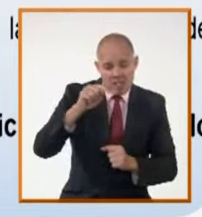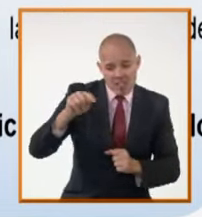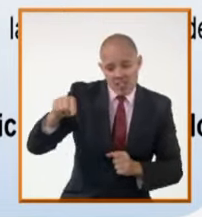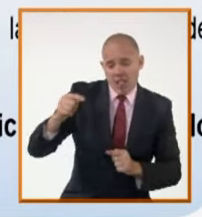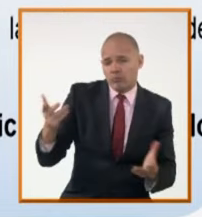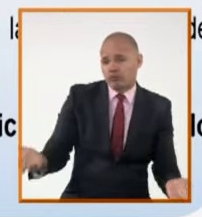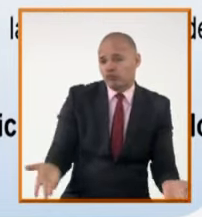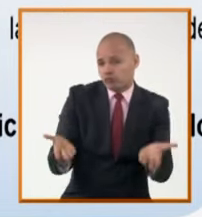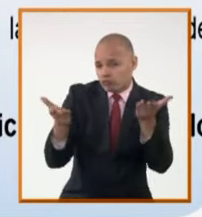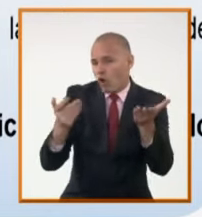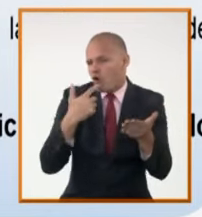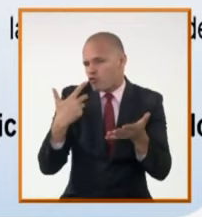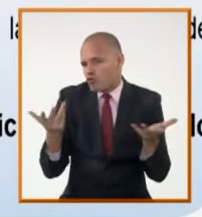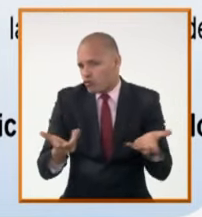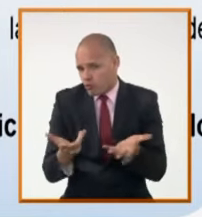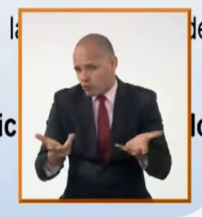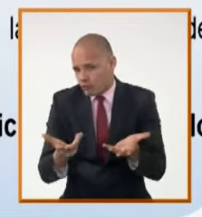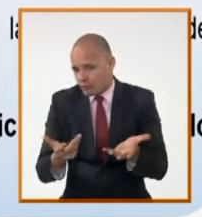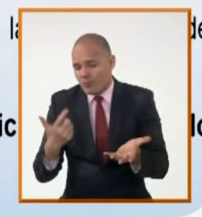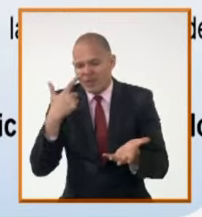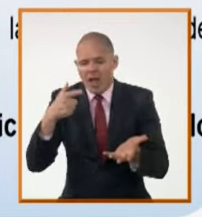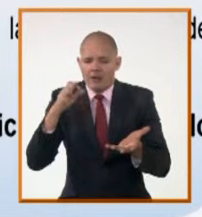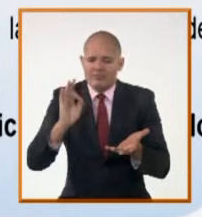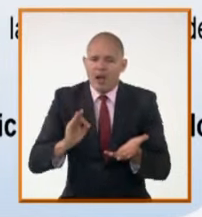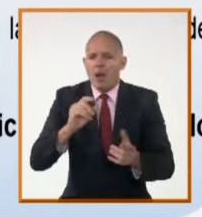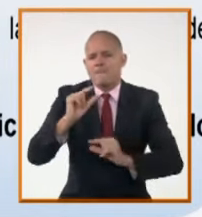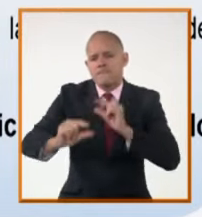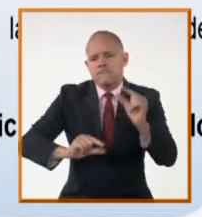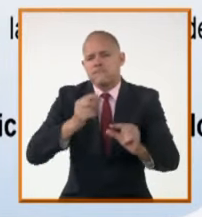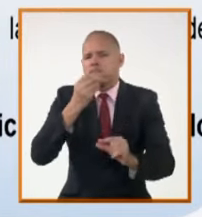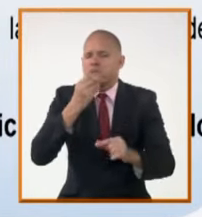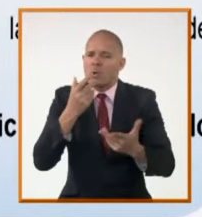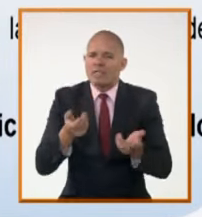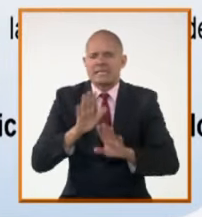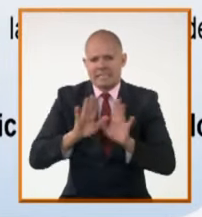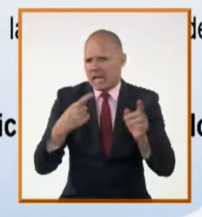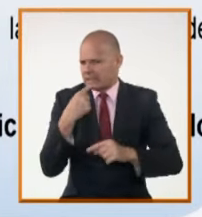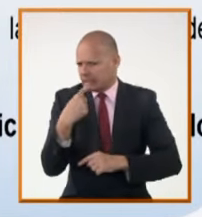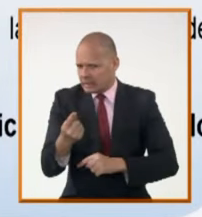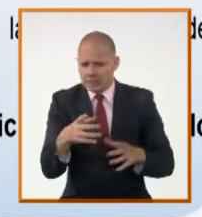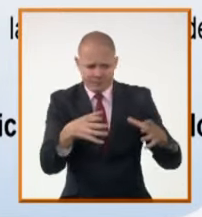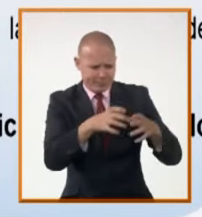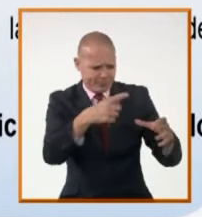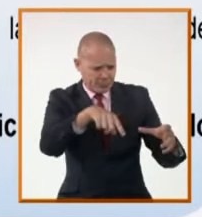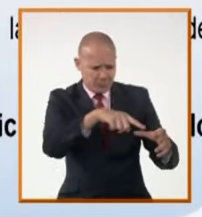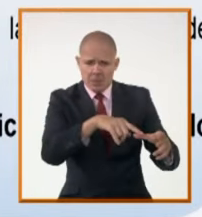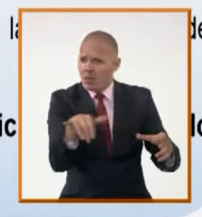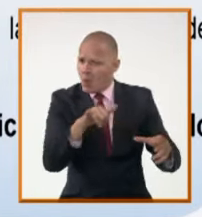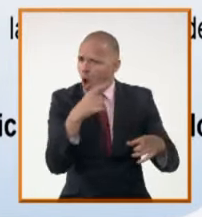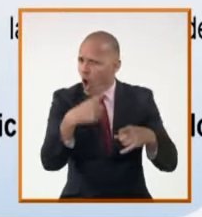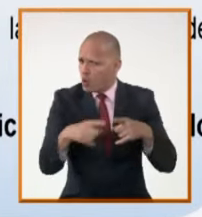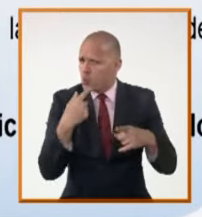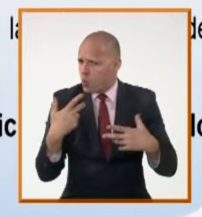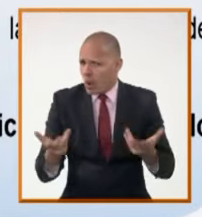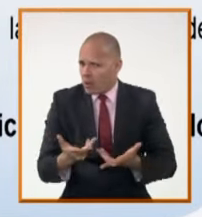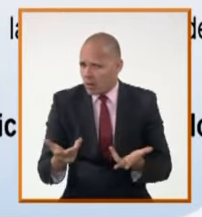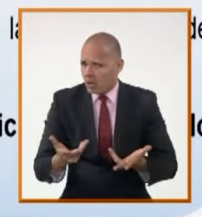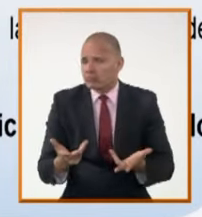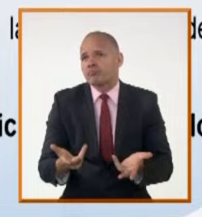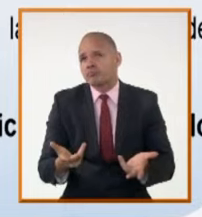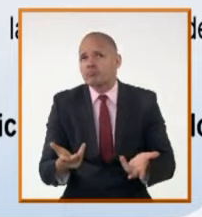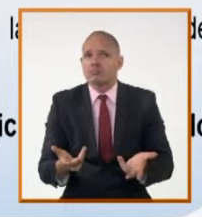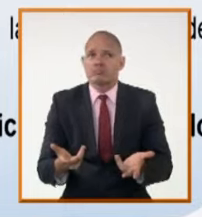de descentralización territorial de competencia. Hablé nada más de las MIPYMES, pero también hablábamos de la